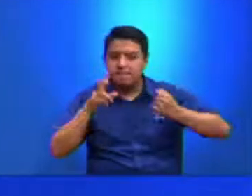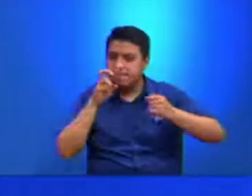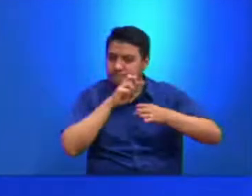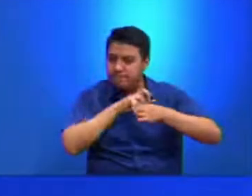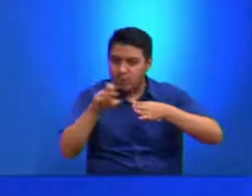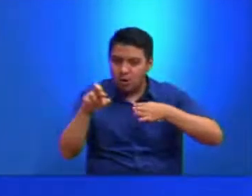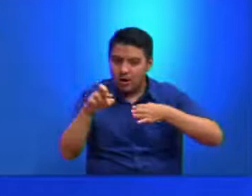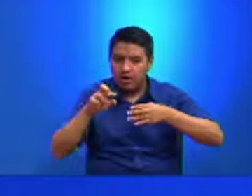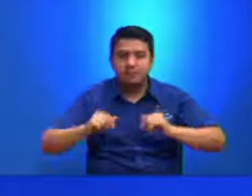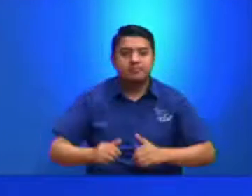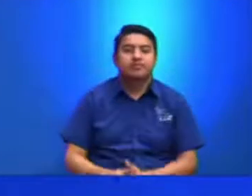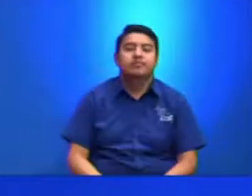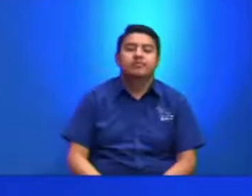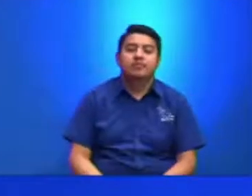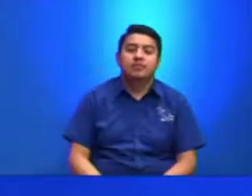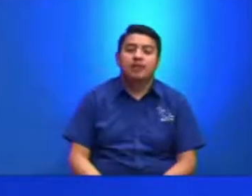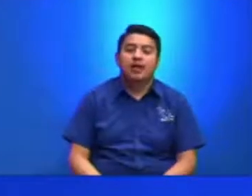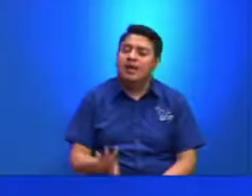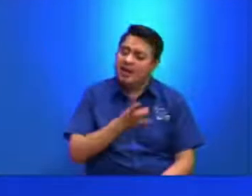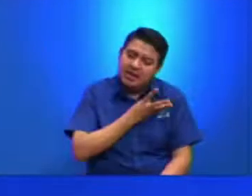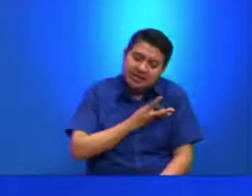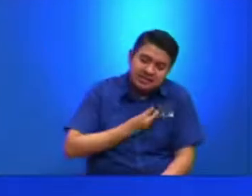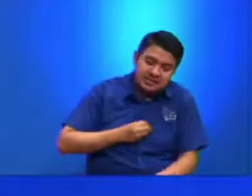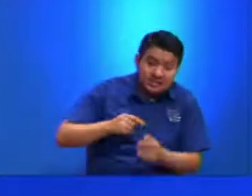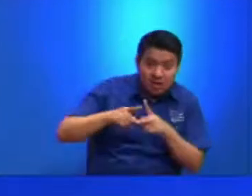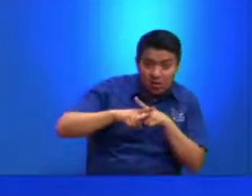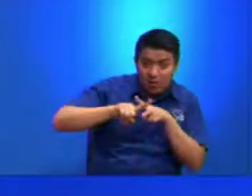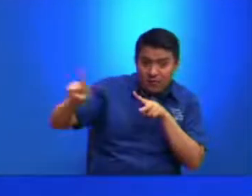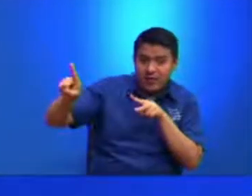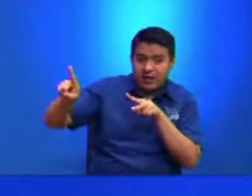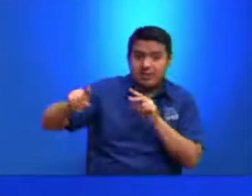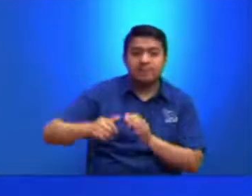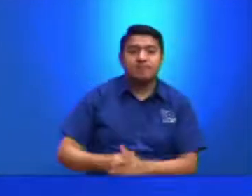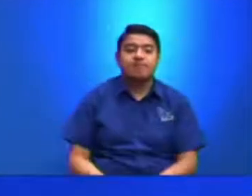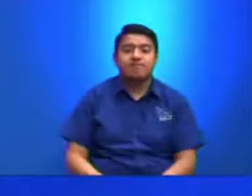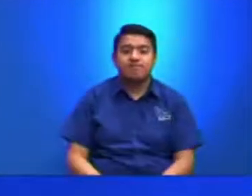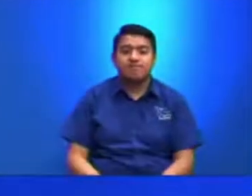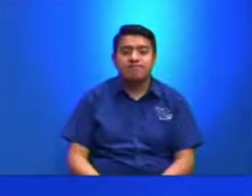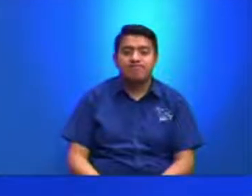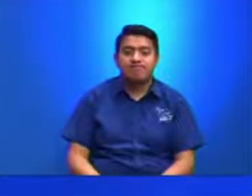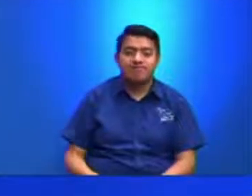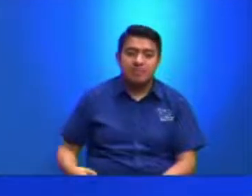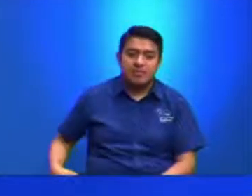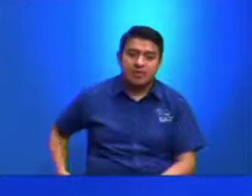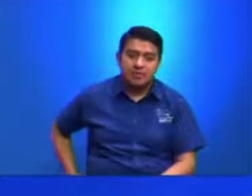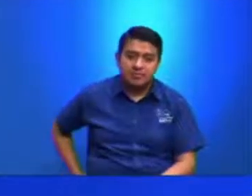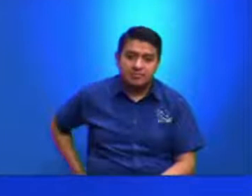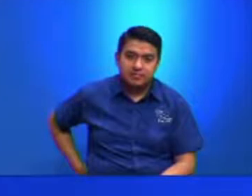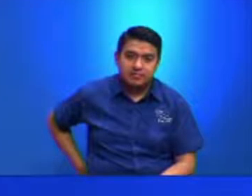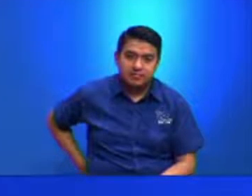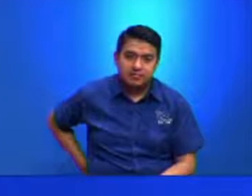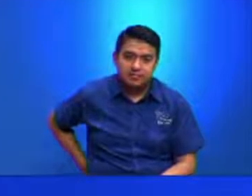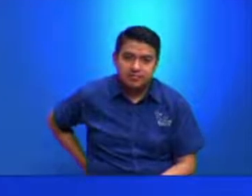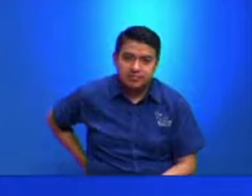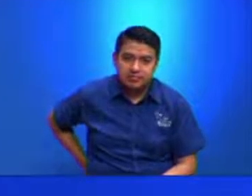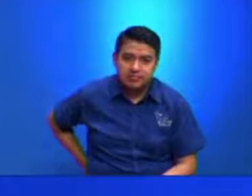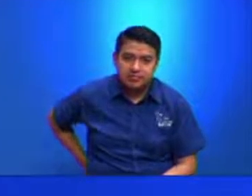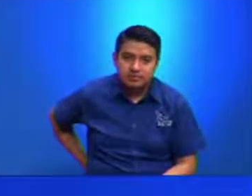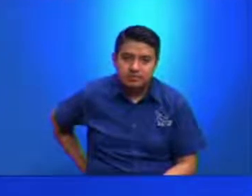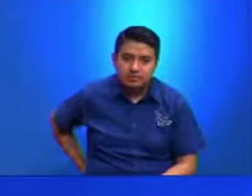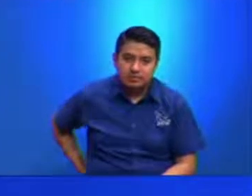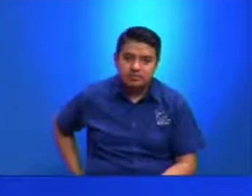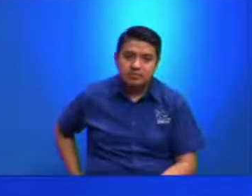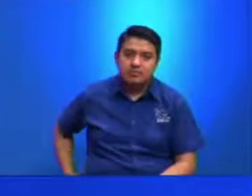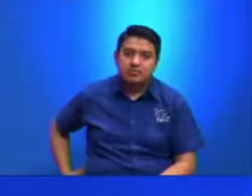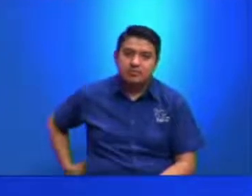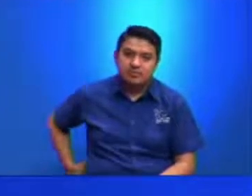que huya la tristeza, que huya. ¿Cómo es que dice ese himno que huya la tristeza, que la